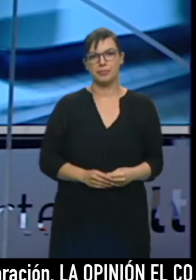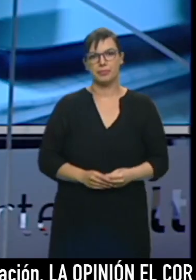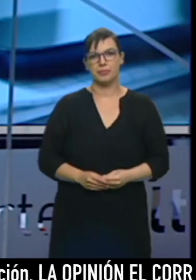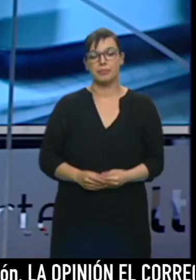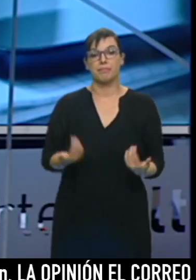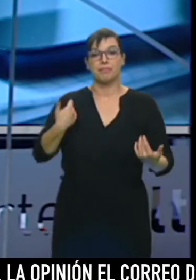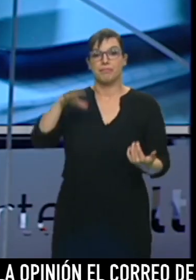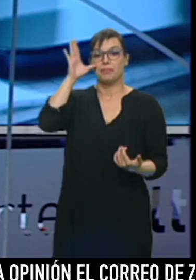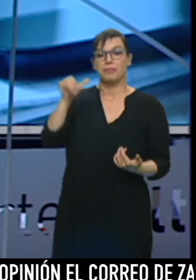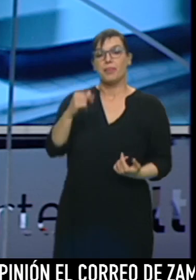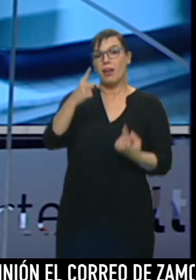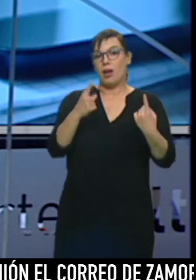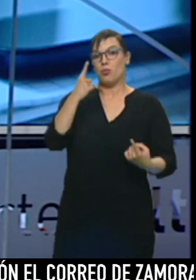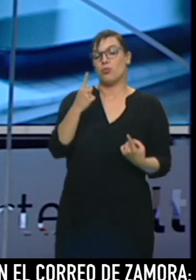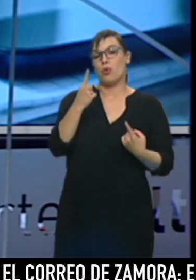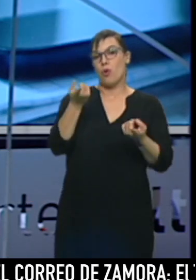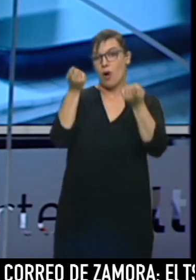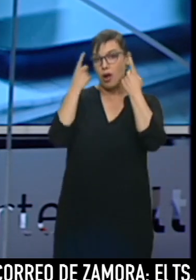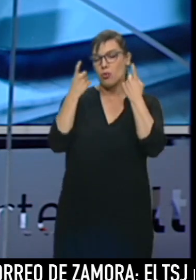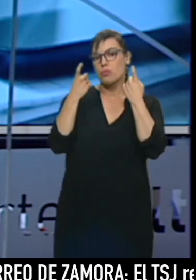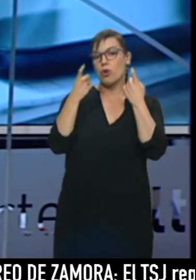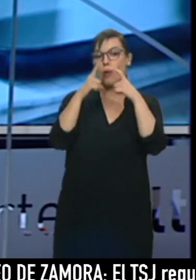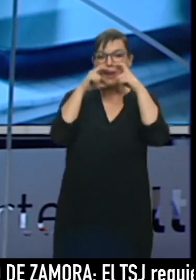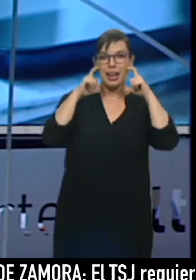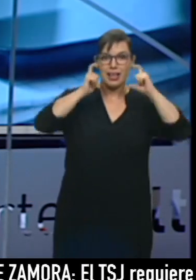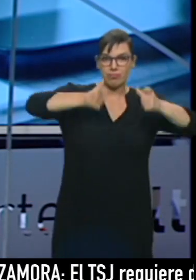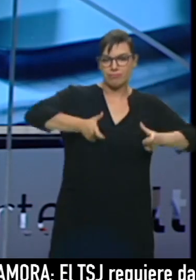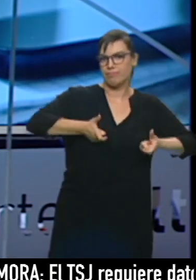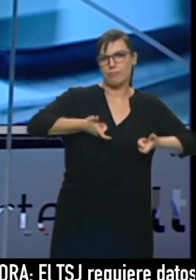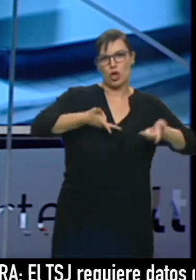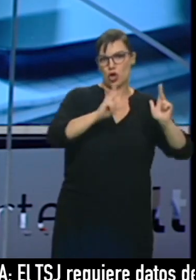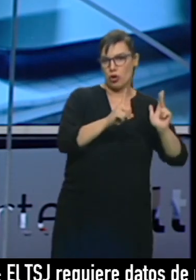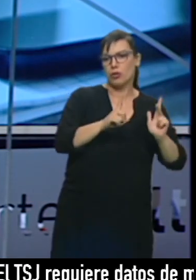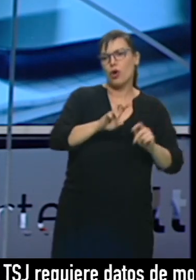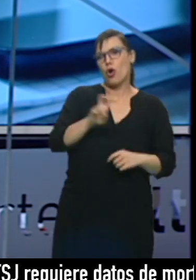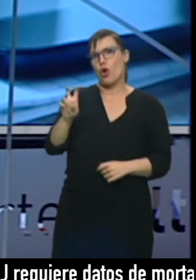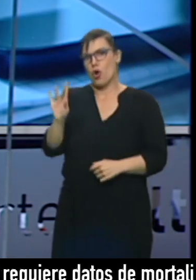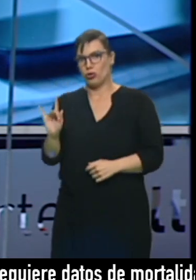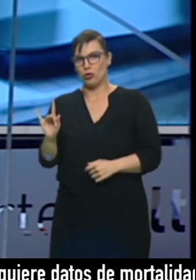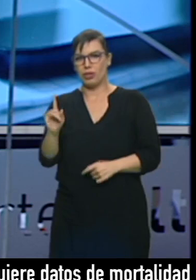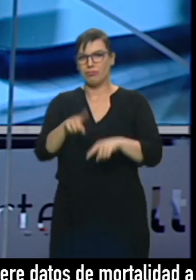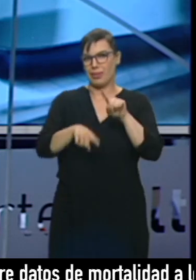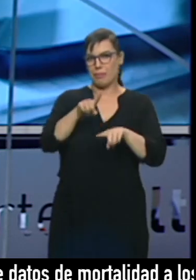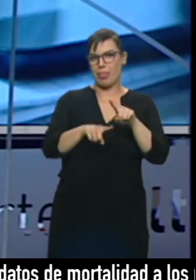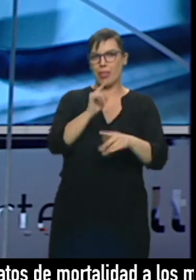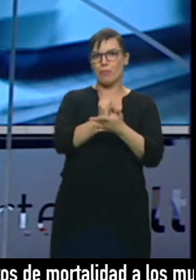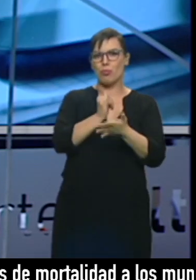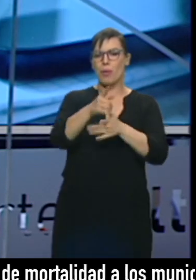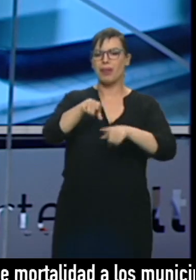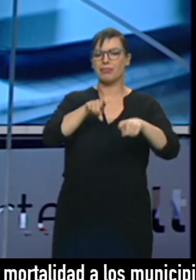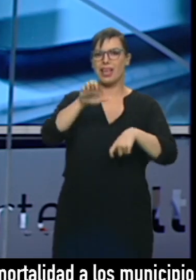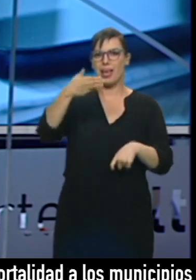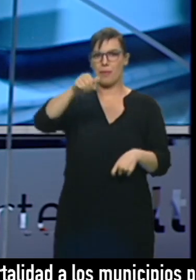Ya lo han escuchado, a algunos estudiantes no les han permitido quitarse la mascarilla, a otros sí, en las pruebas de la EBAU. La organización ha sido